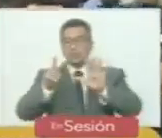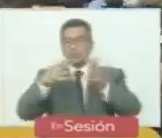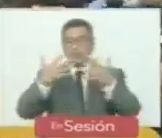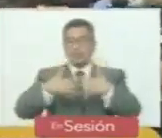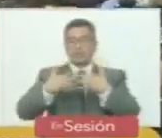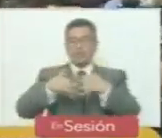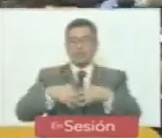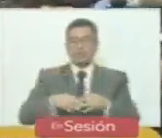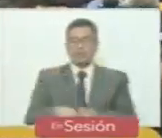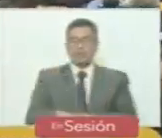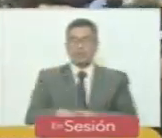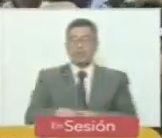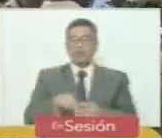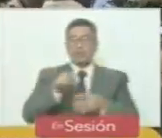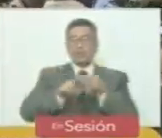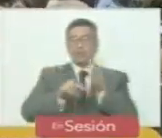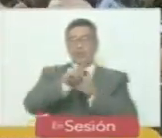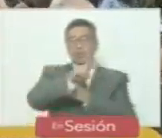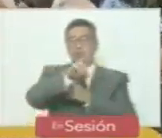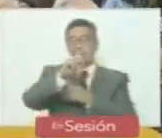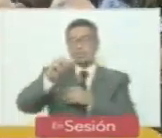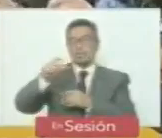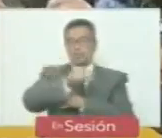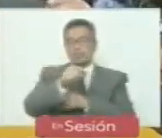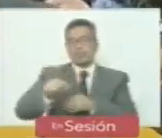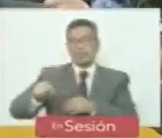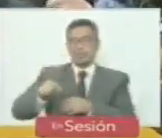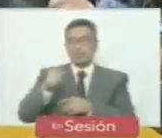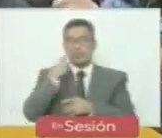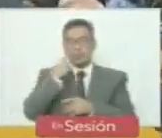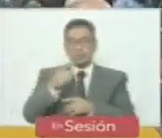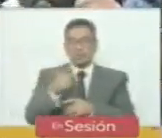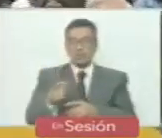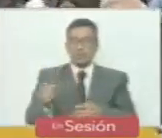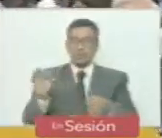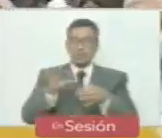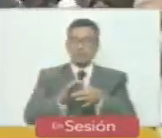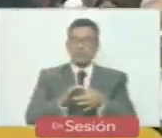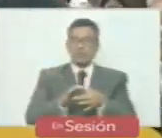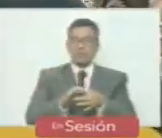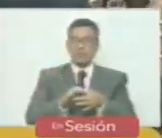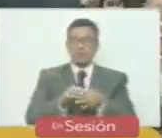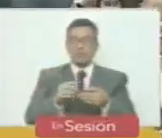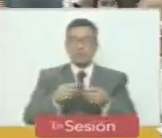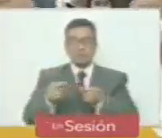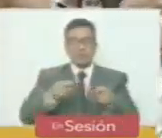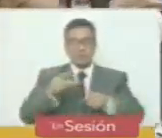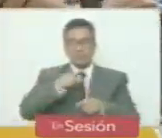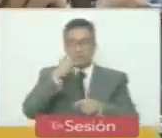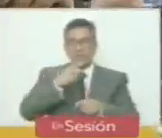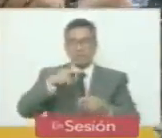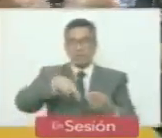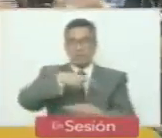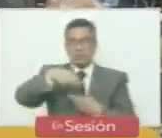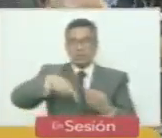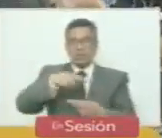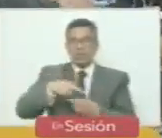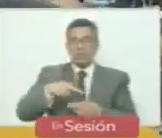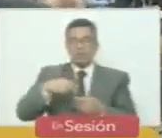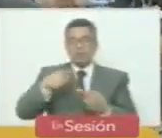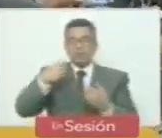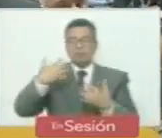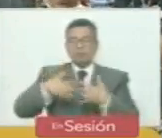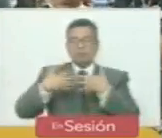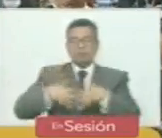empresas y más de 200 personas, individuos relacionados a la dirigencia política de la revolución o